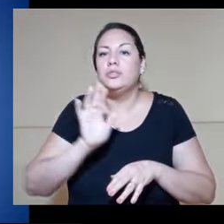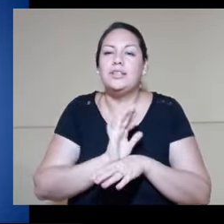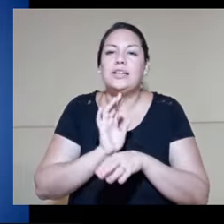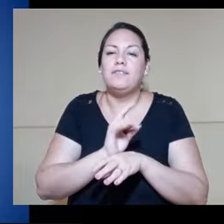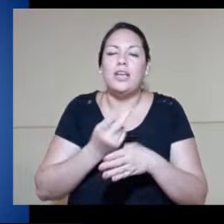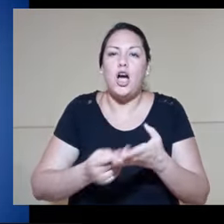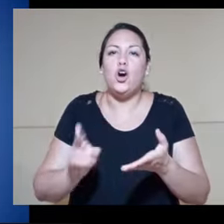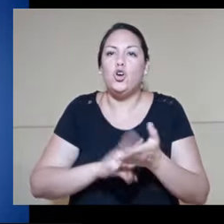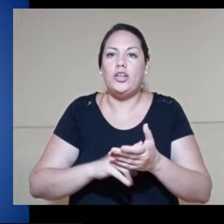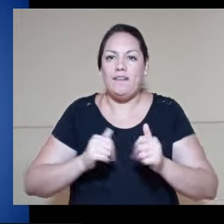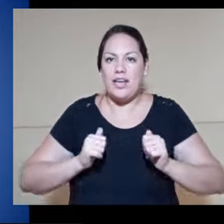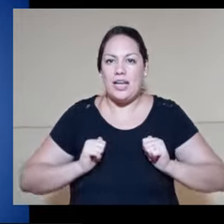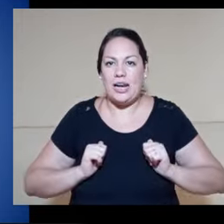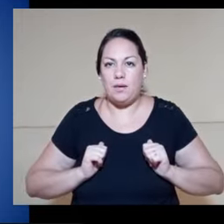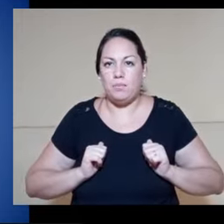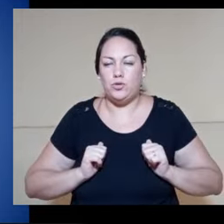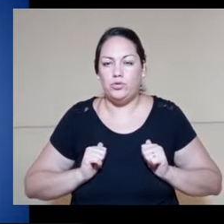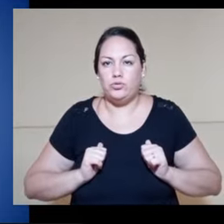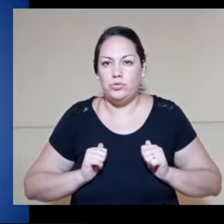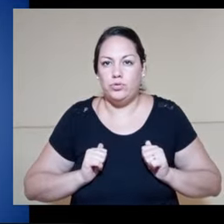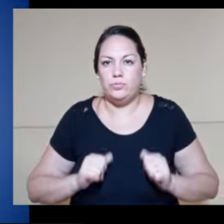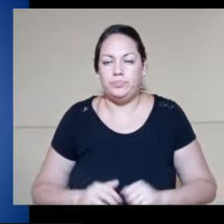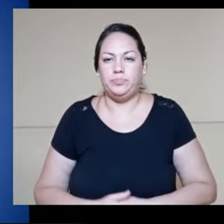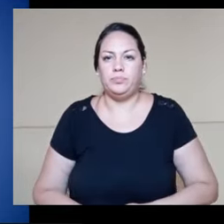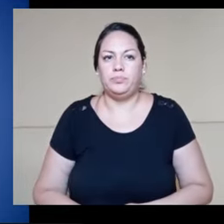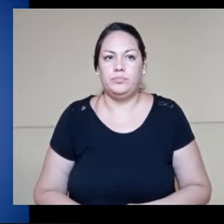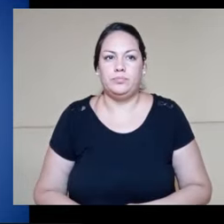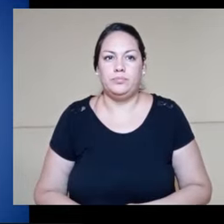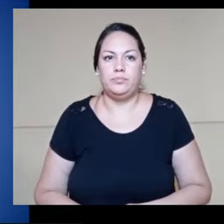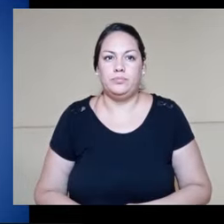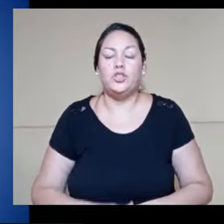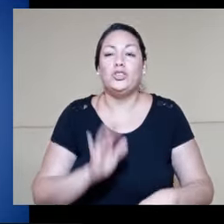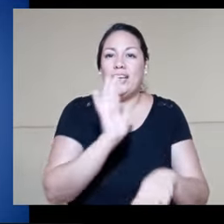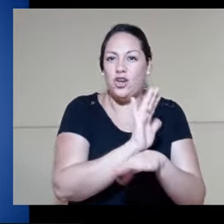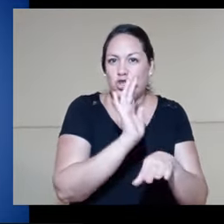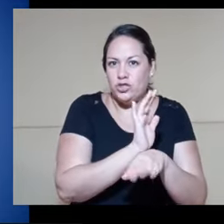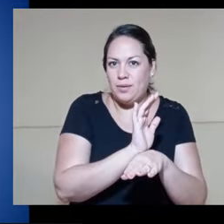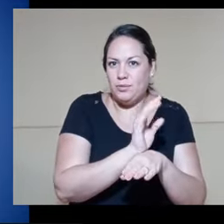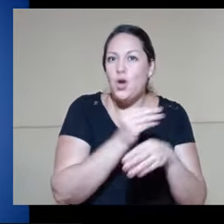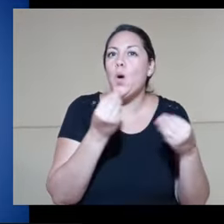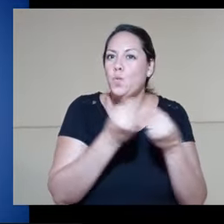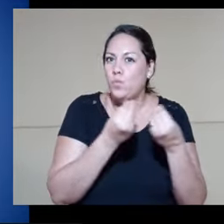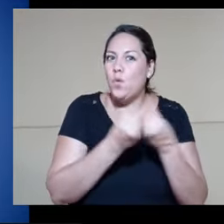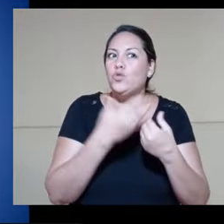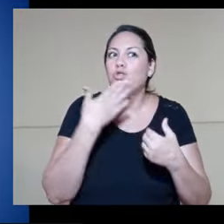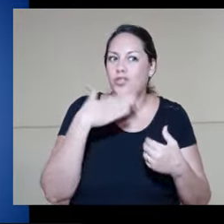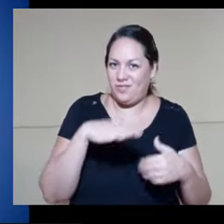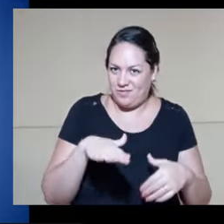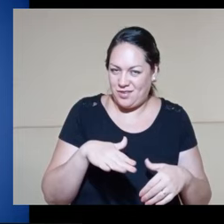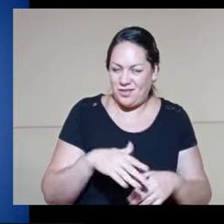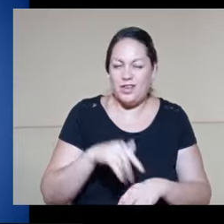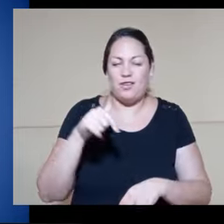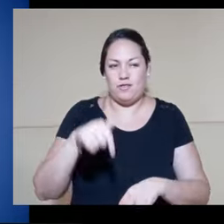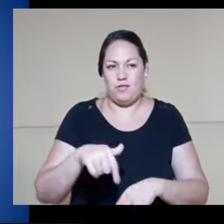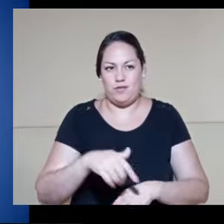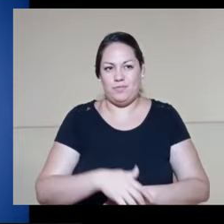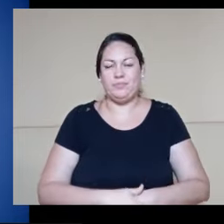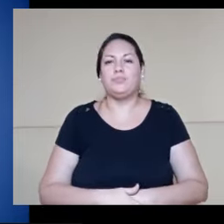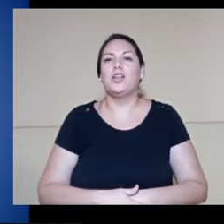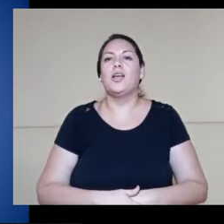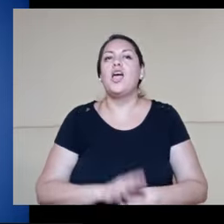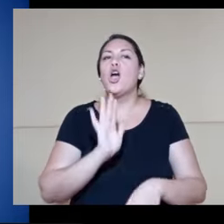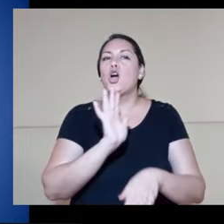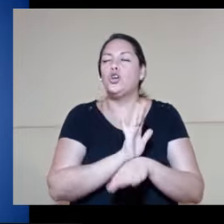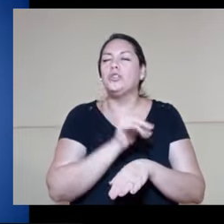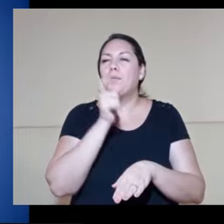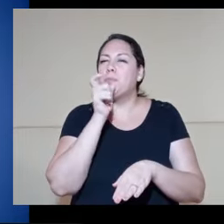la polaridad inicial, que era la del reposo. Entonces ustedes con esto se llevan varios conceptos,